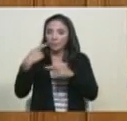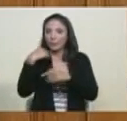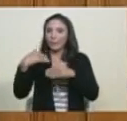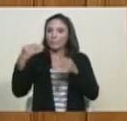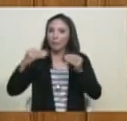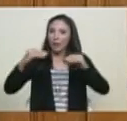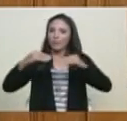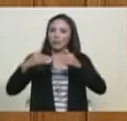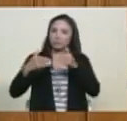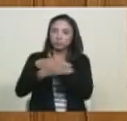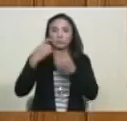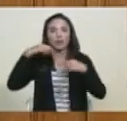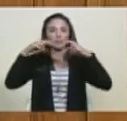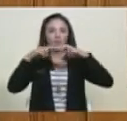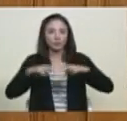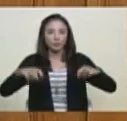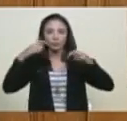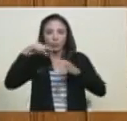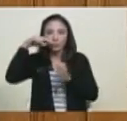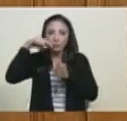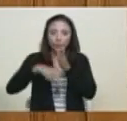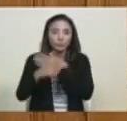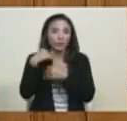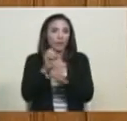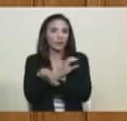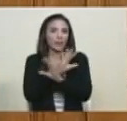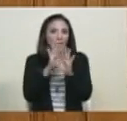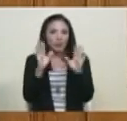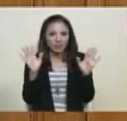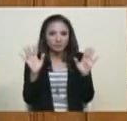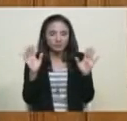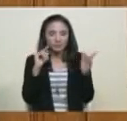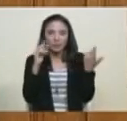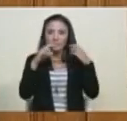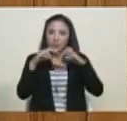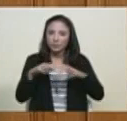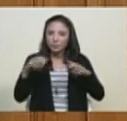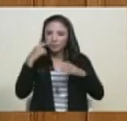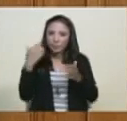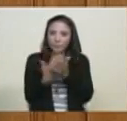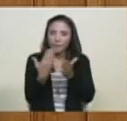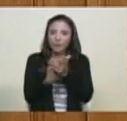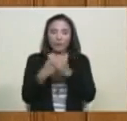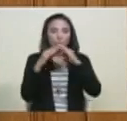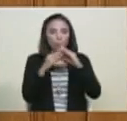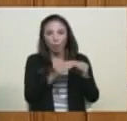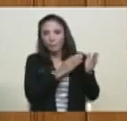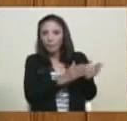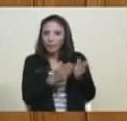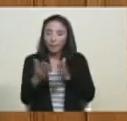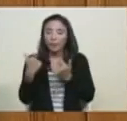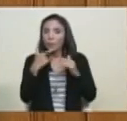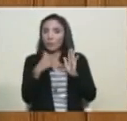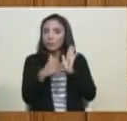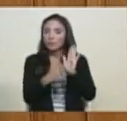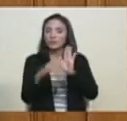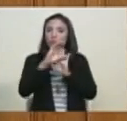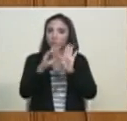desarrolla una investigación impecable, que cuenta con todas las garantías